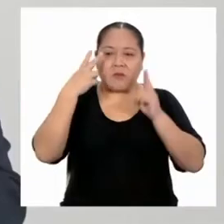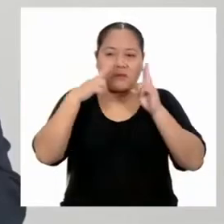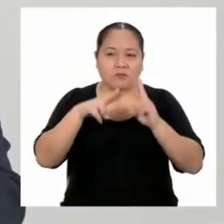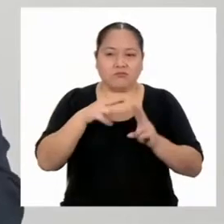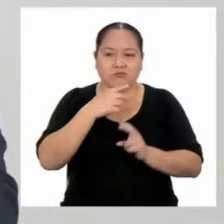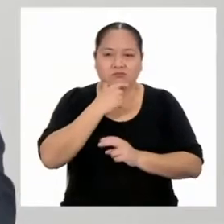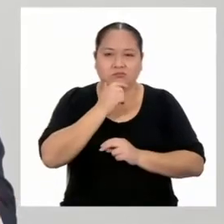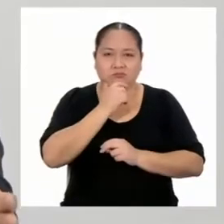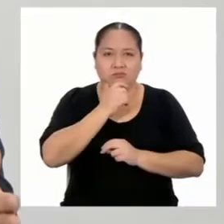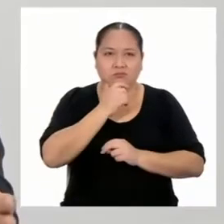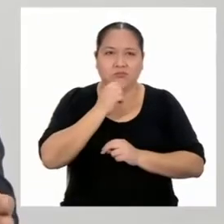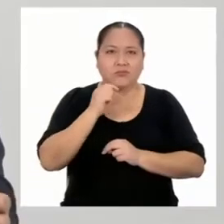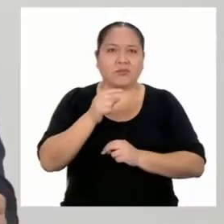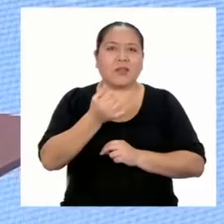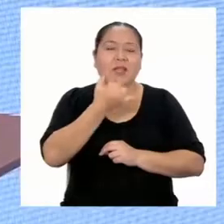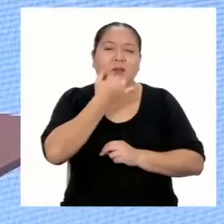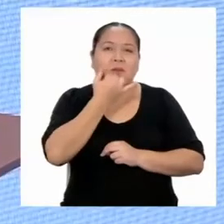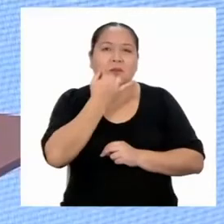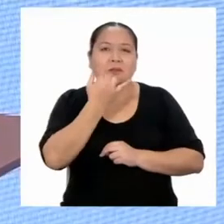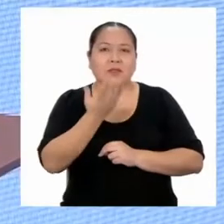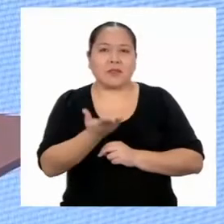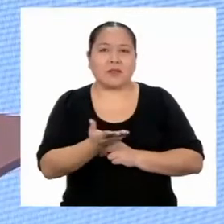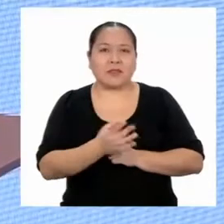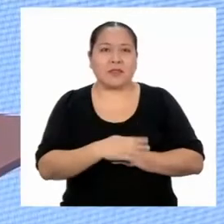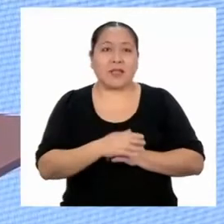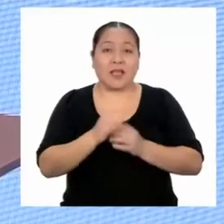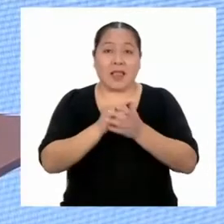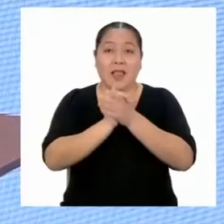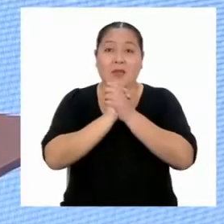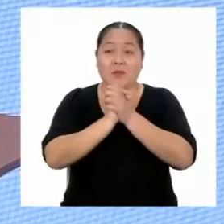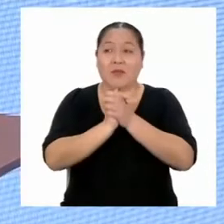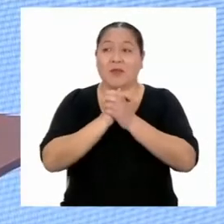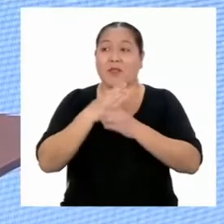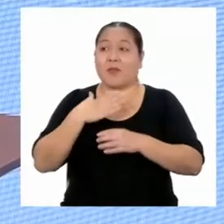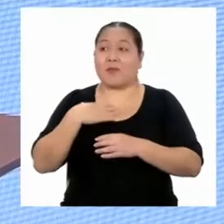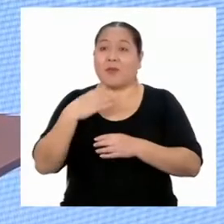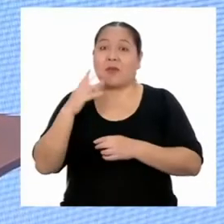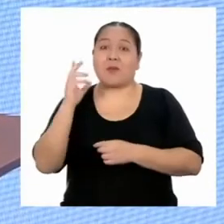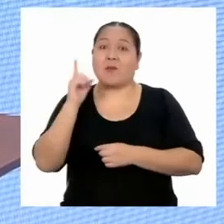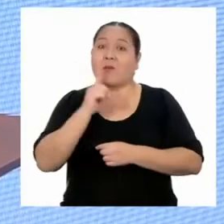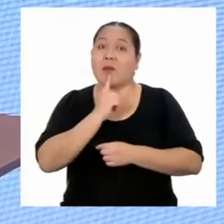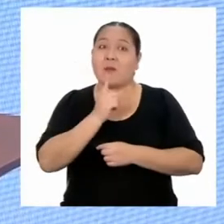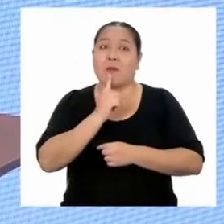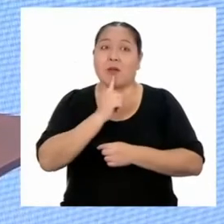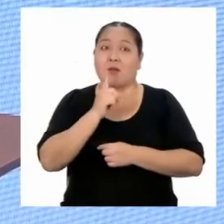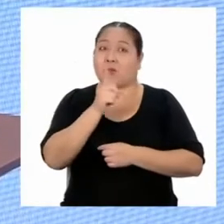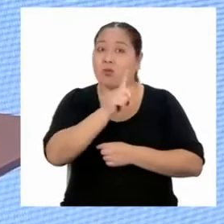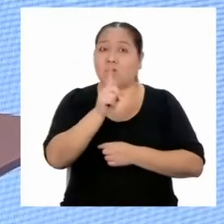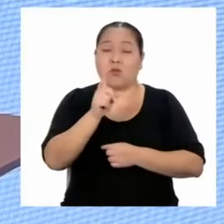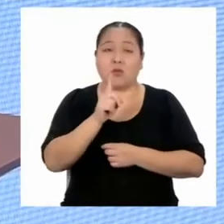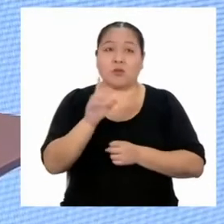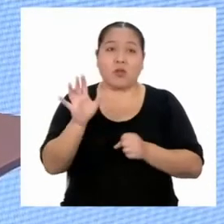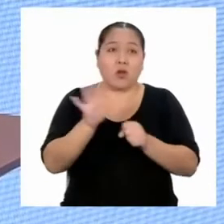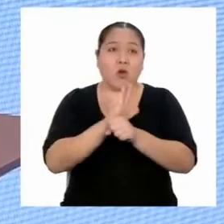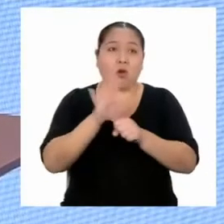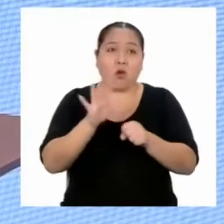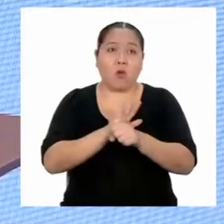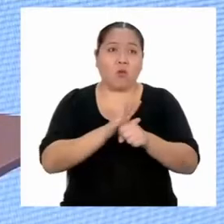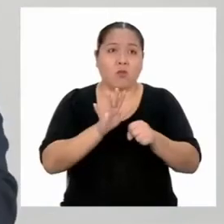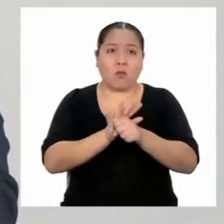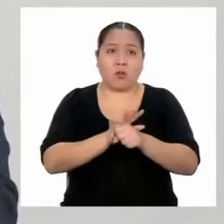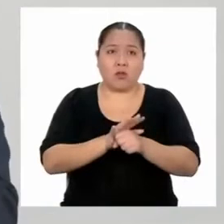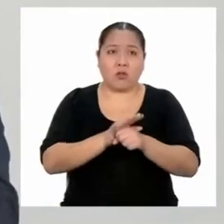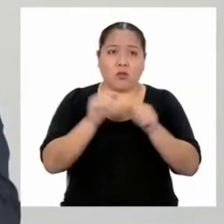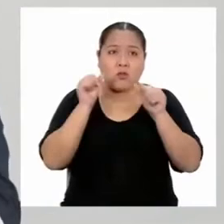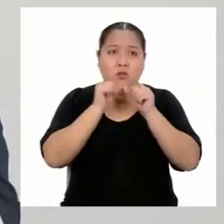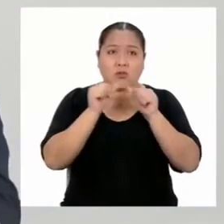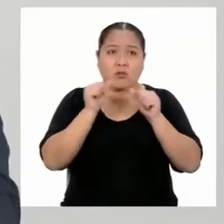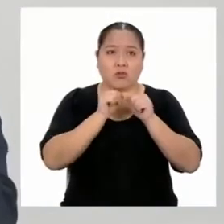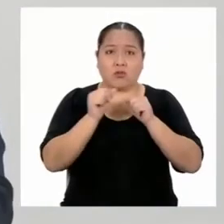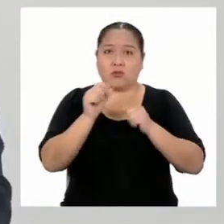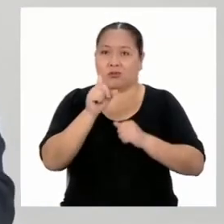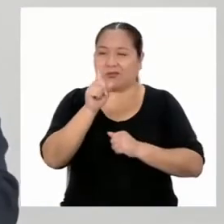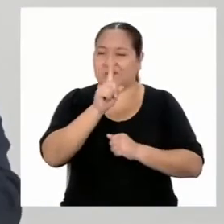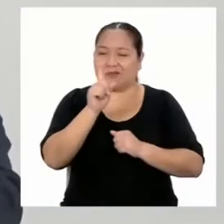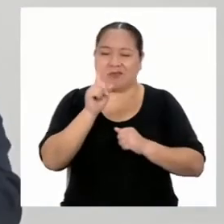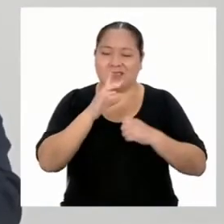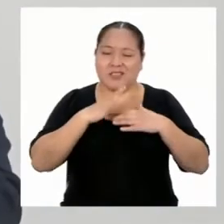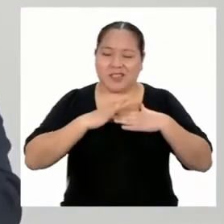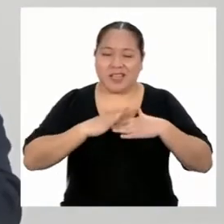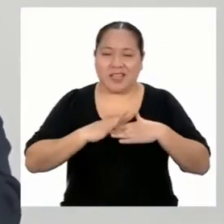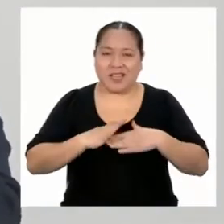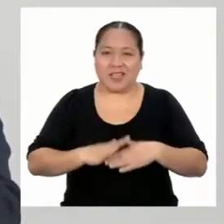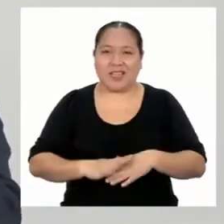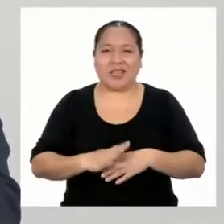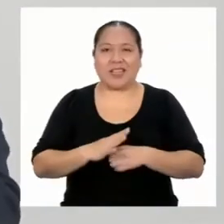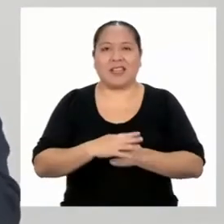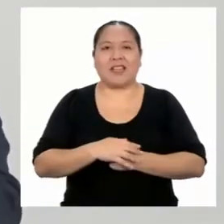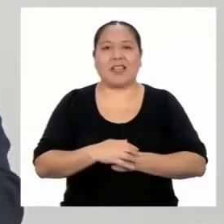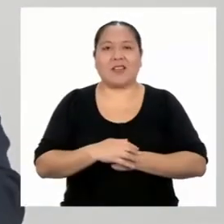algo. ¿Qué pasó? El amigo de mi papá no le ha pasado completas las medidas de longitudes del terreno. No desesperes,